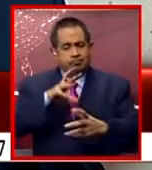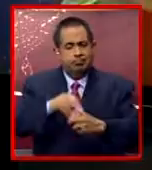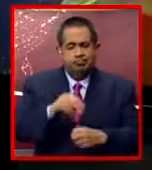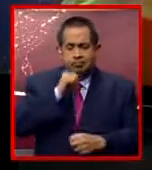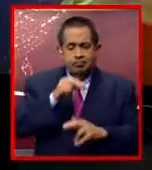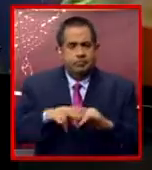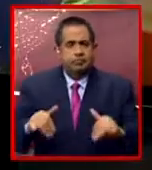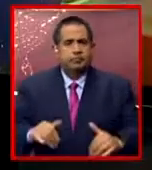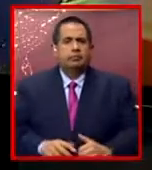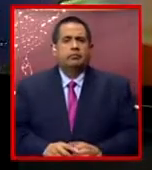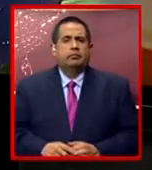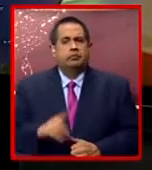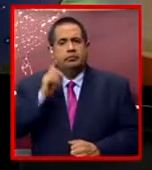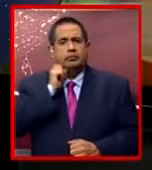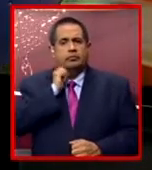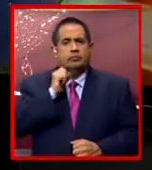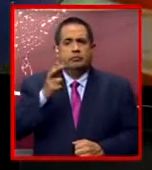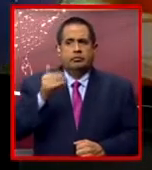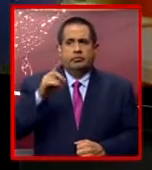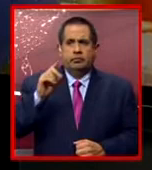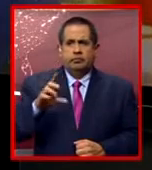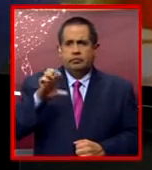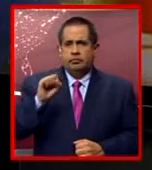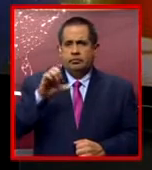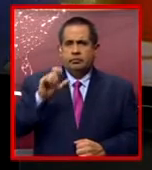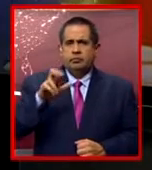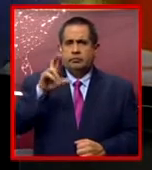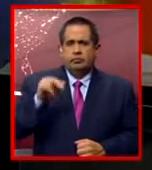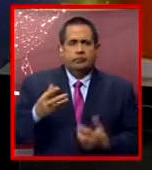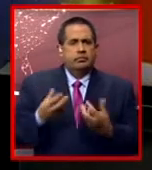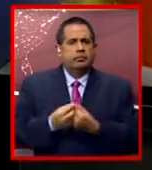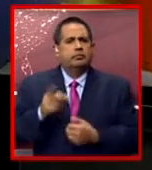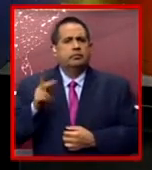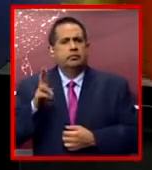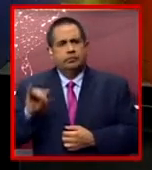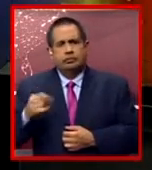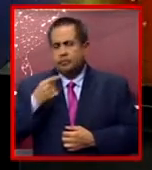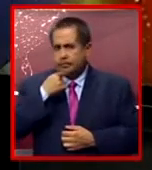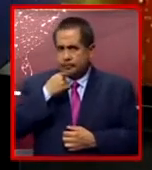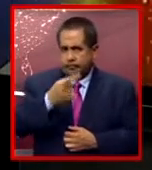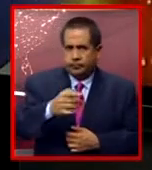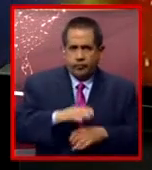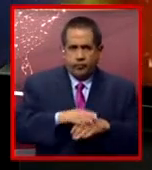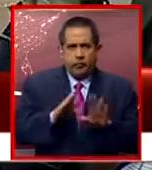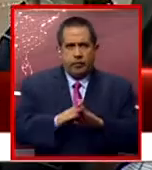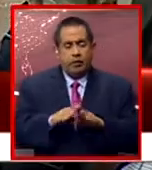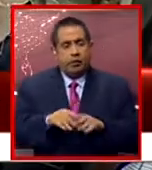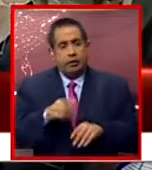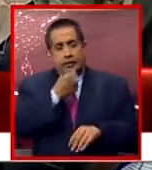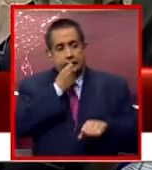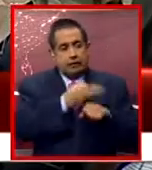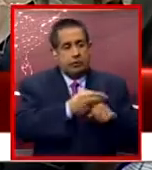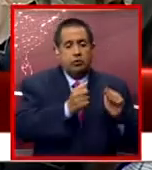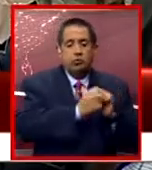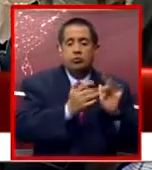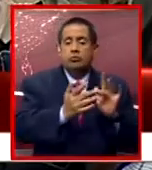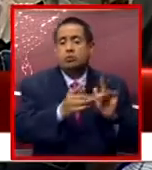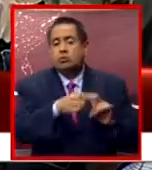involucrados. La senadora Hilda Estela Flores Escalera del Partido de Revolución Institucional se refirió a la cercanía del secretario con la